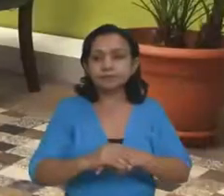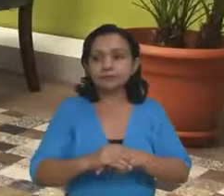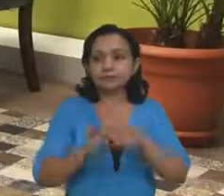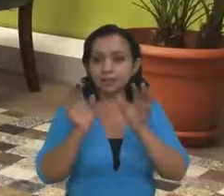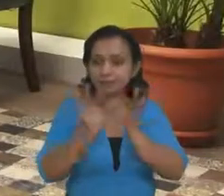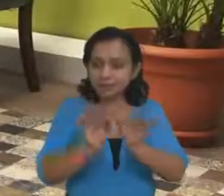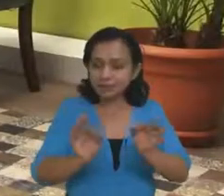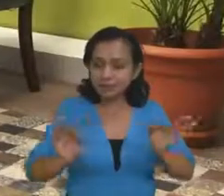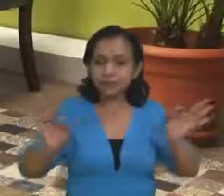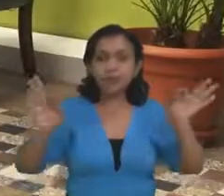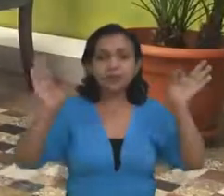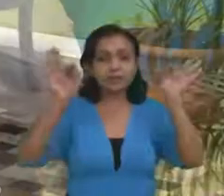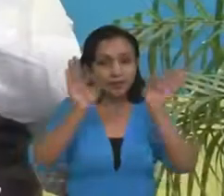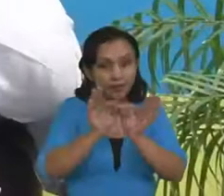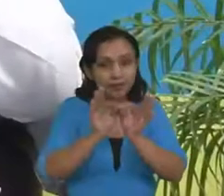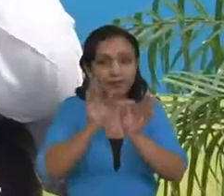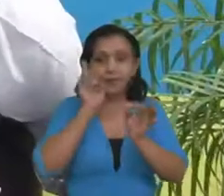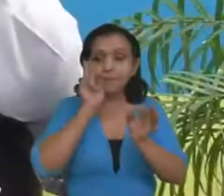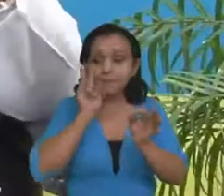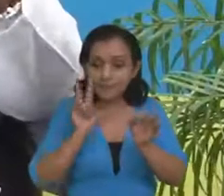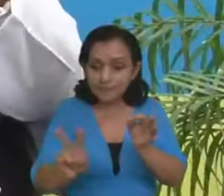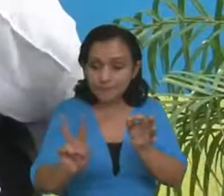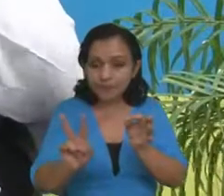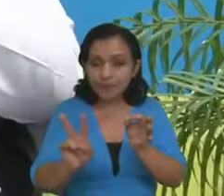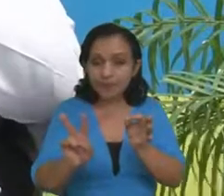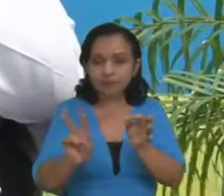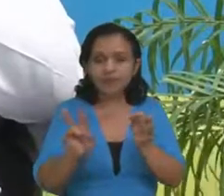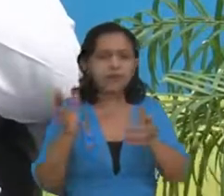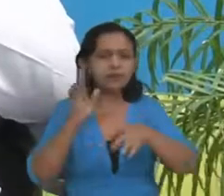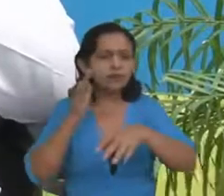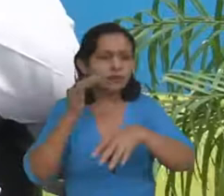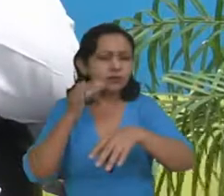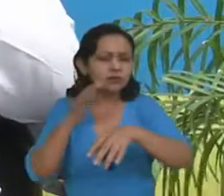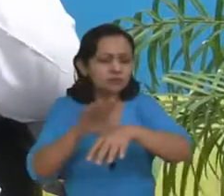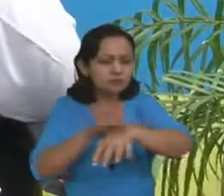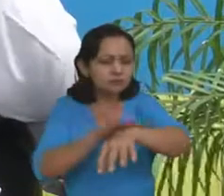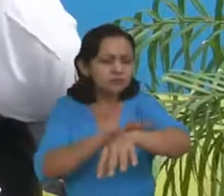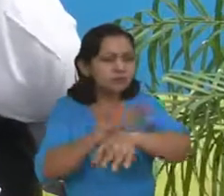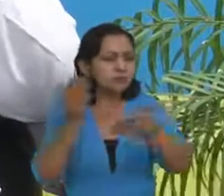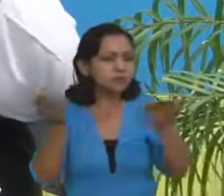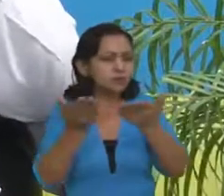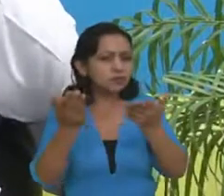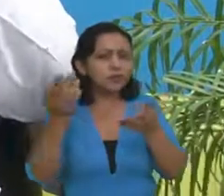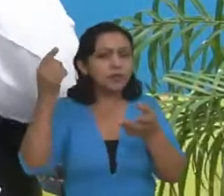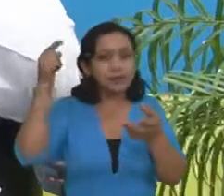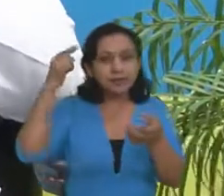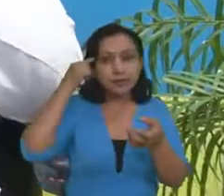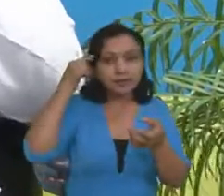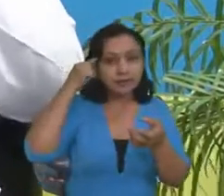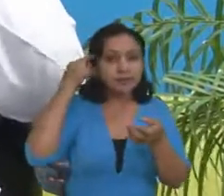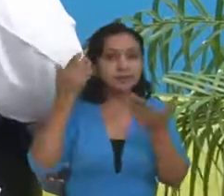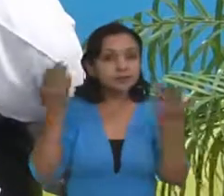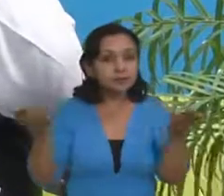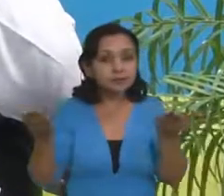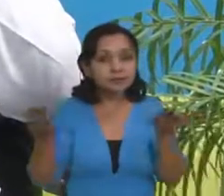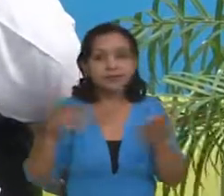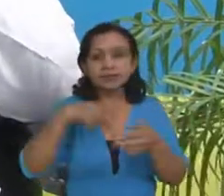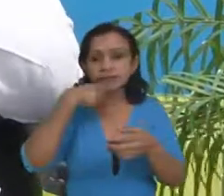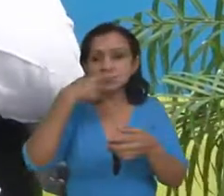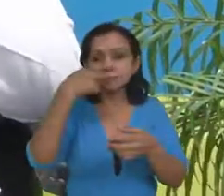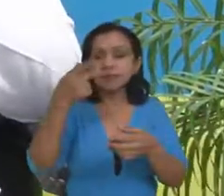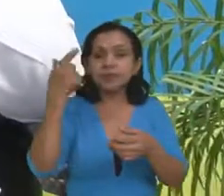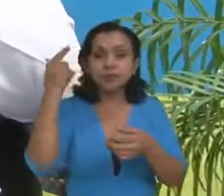importante identificar lo que son los signos de alarma, ¿ya? Hay que tener en mente siempre esa palabra,